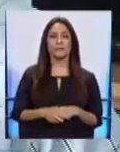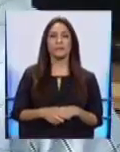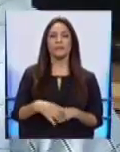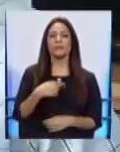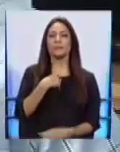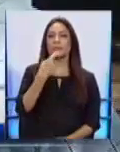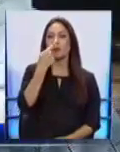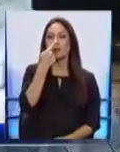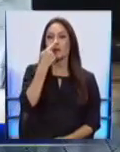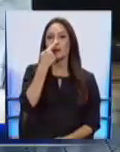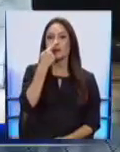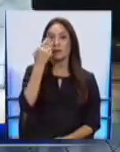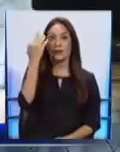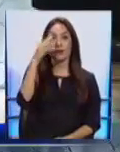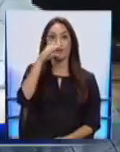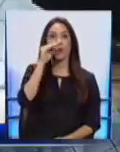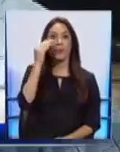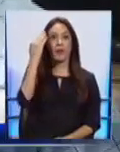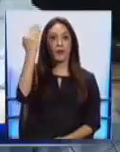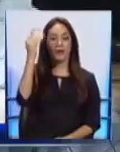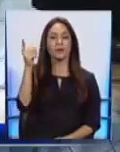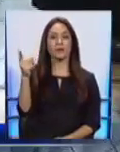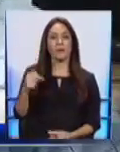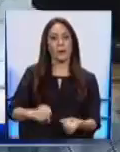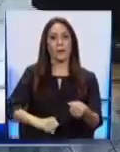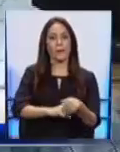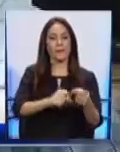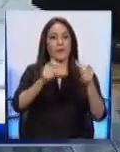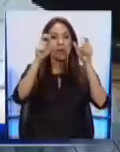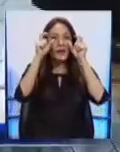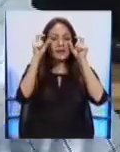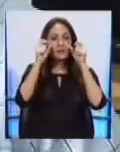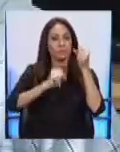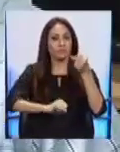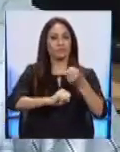interés del alcalde de Guayaquil es pues apoyar a Lasso, que